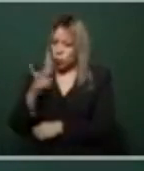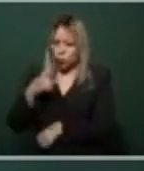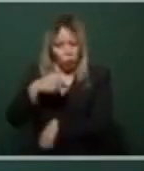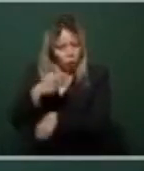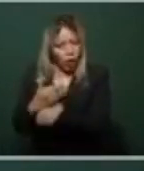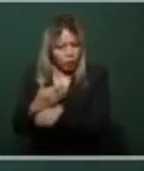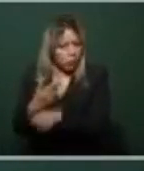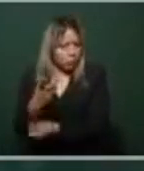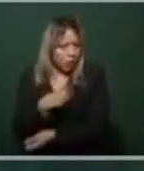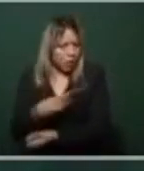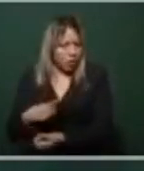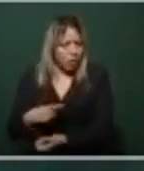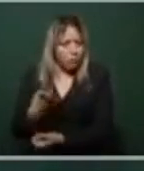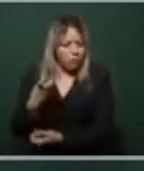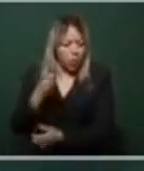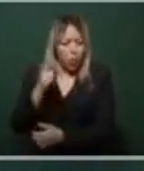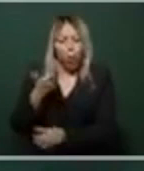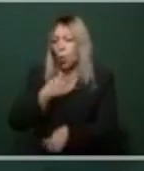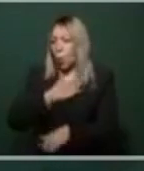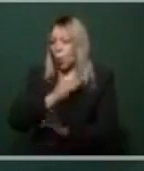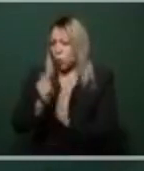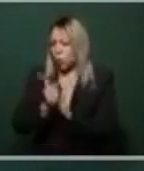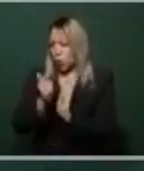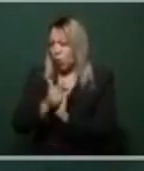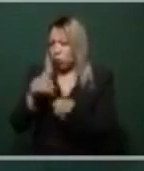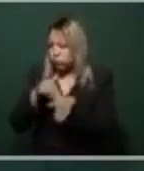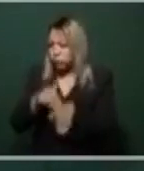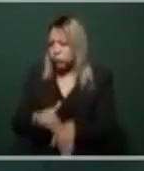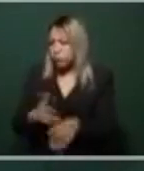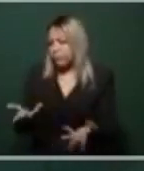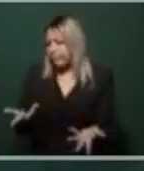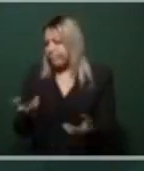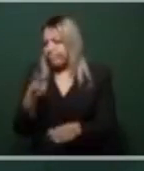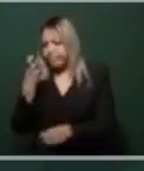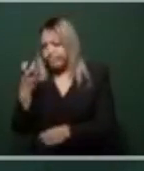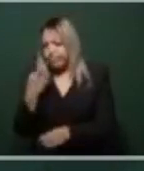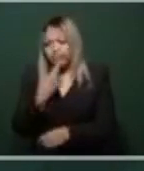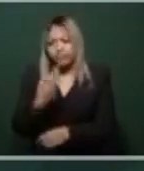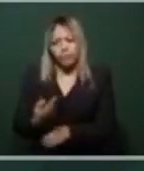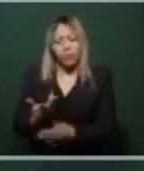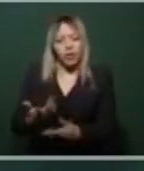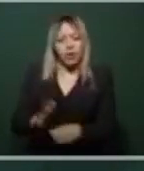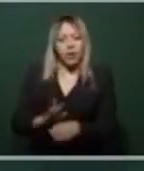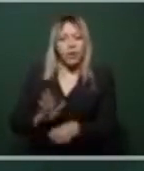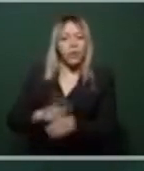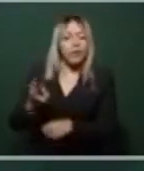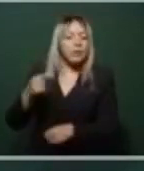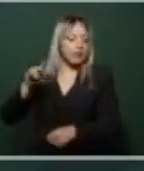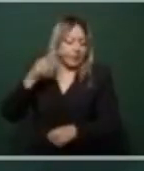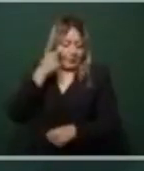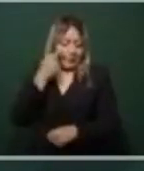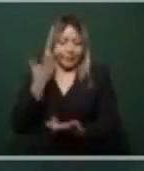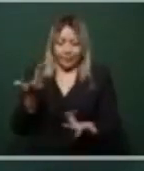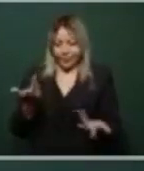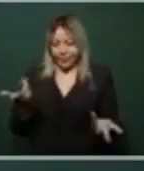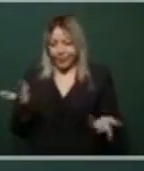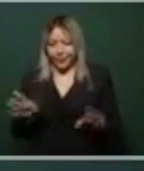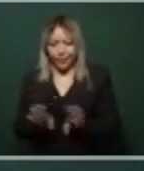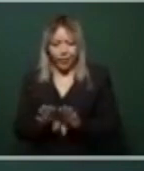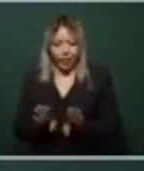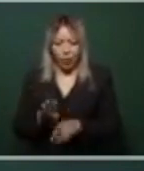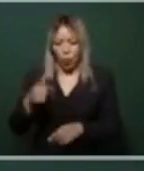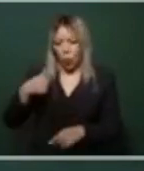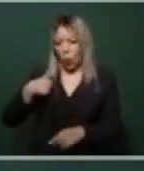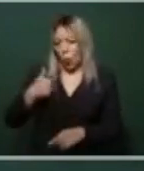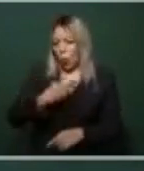Eso es lo que yo propongo, que se resuelva el problema. Es que ya el presidente